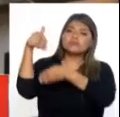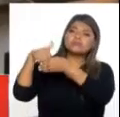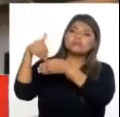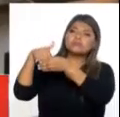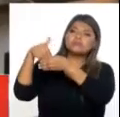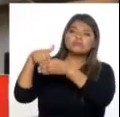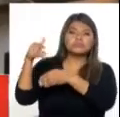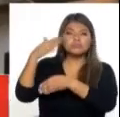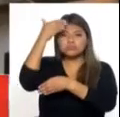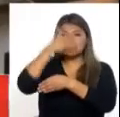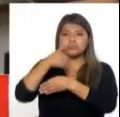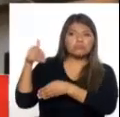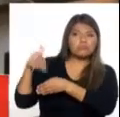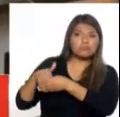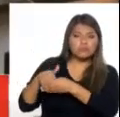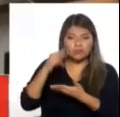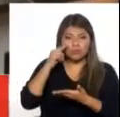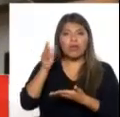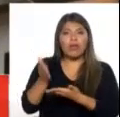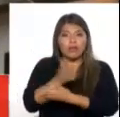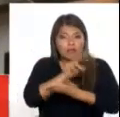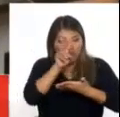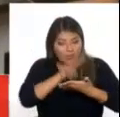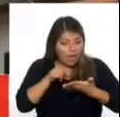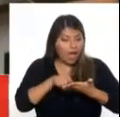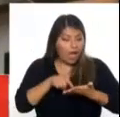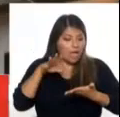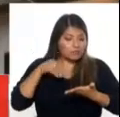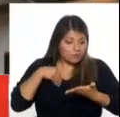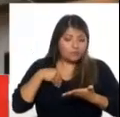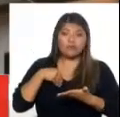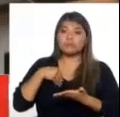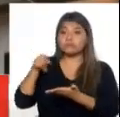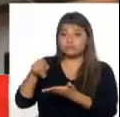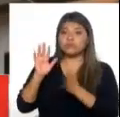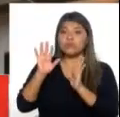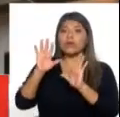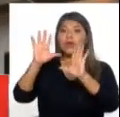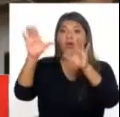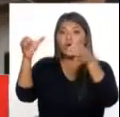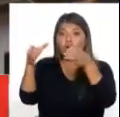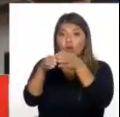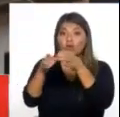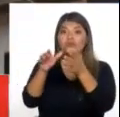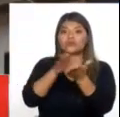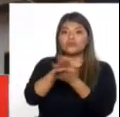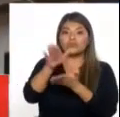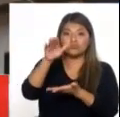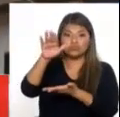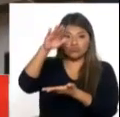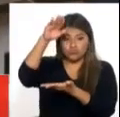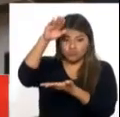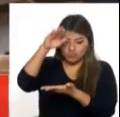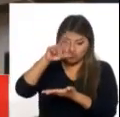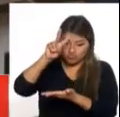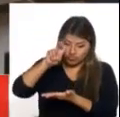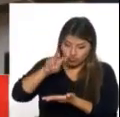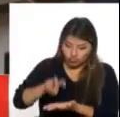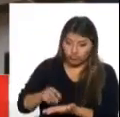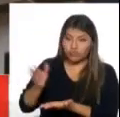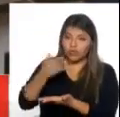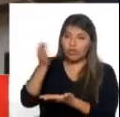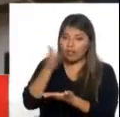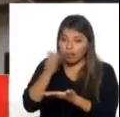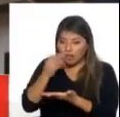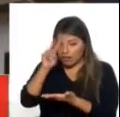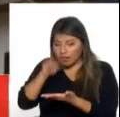votar no saben lo que van a votar, no leen antes de votar. Si bien es cierto, el Consejo Directivo les llega un paquete para poder votar, pero